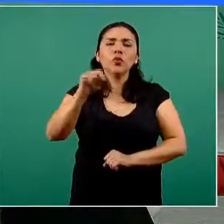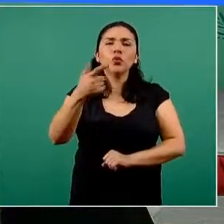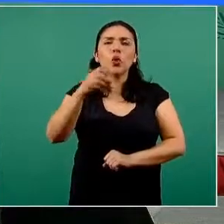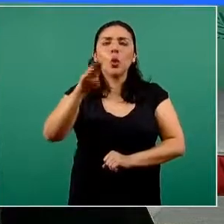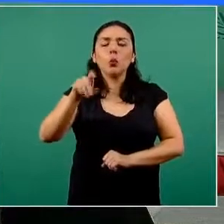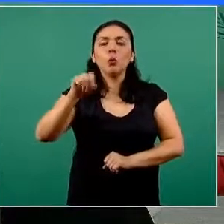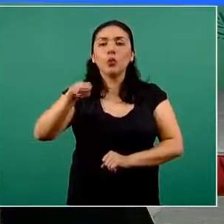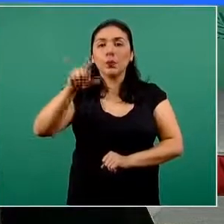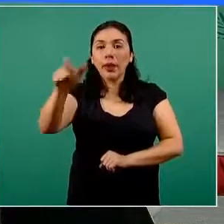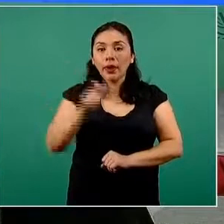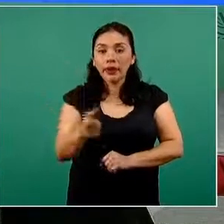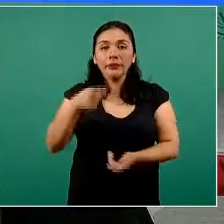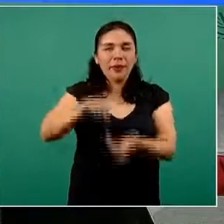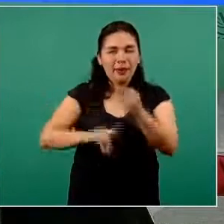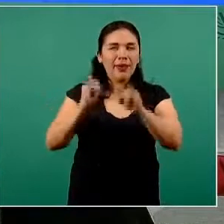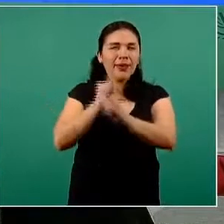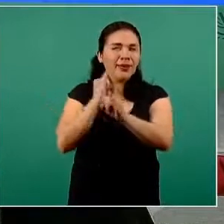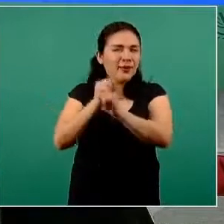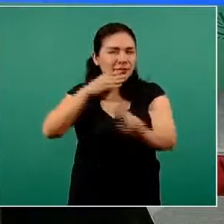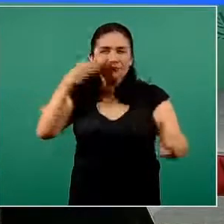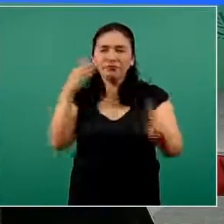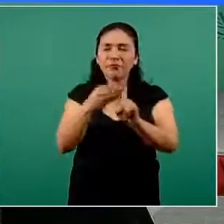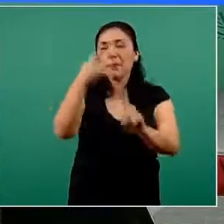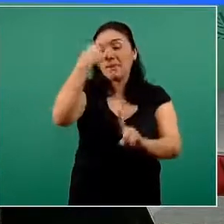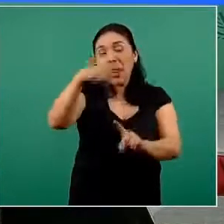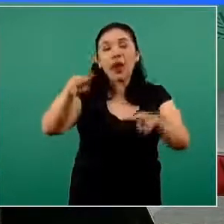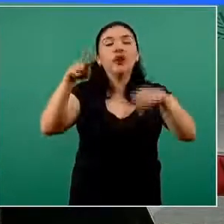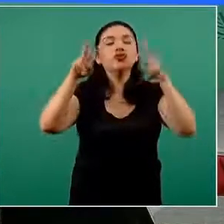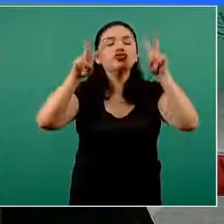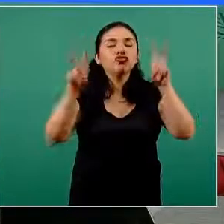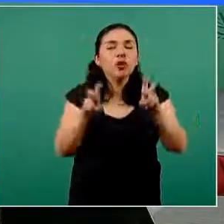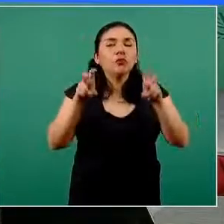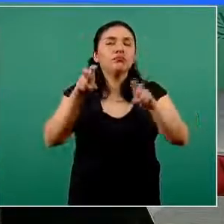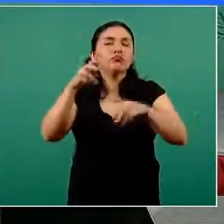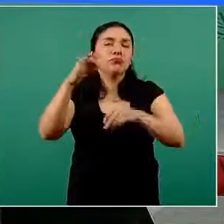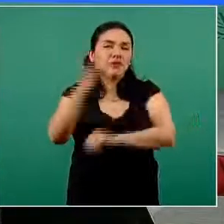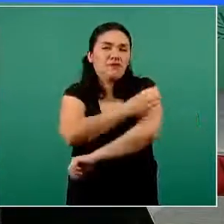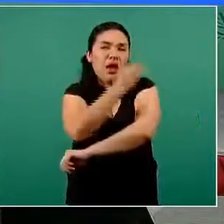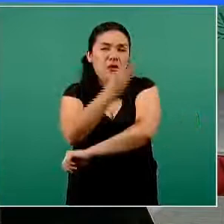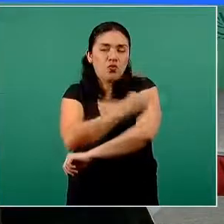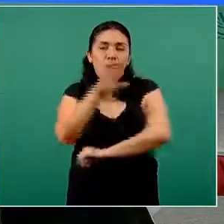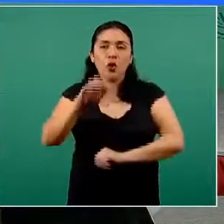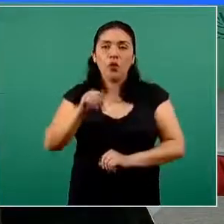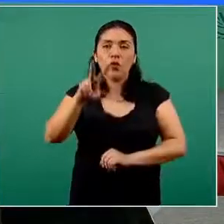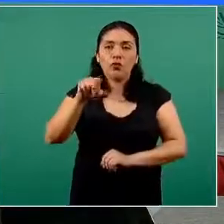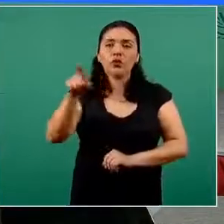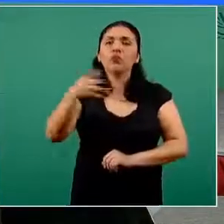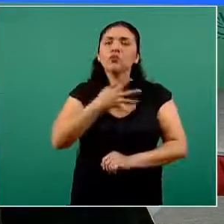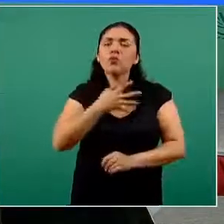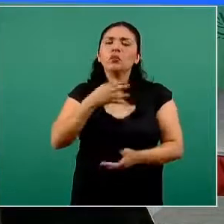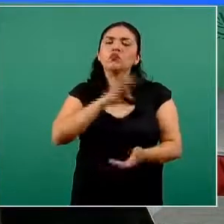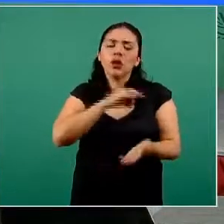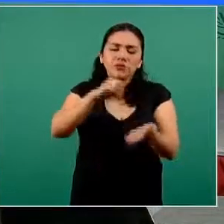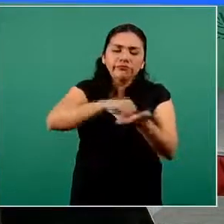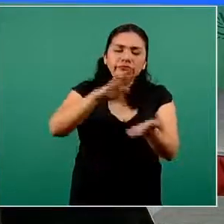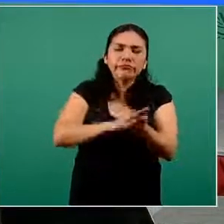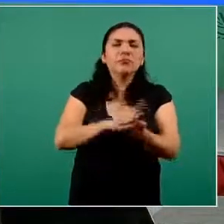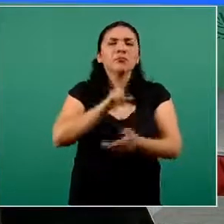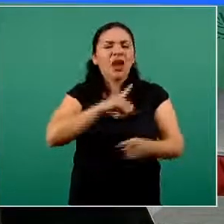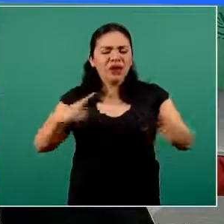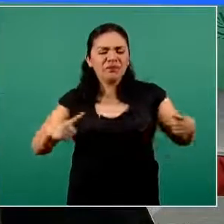vacunacovid.gov.mx, el portal de internet específico sobre vacuna COVID. Ahí es donde se pueden registrar los eventos adversos y